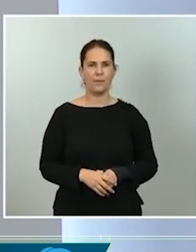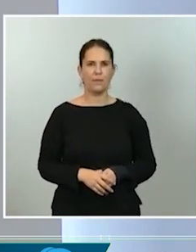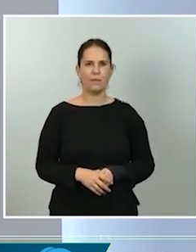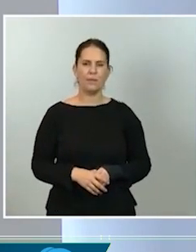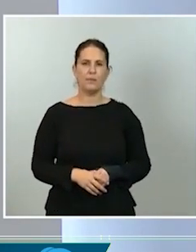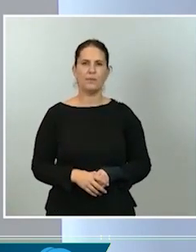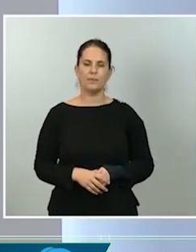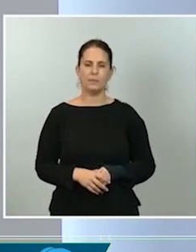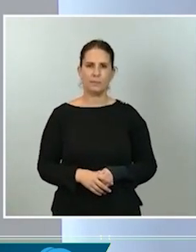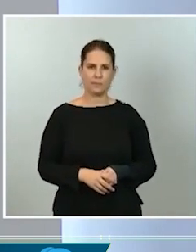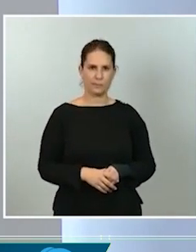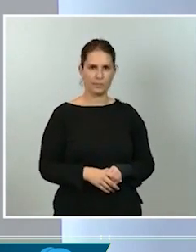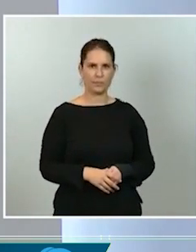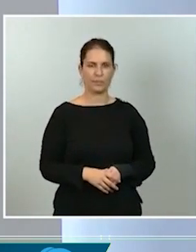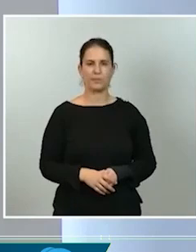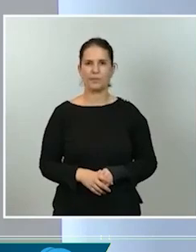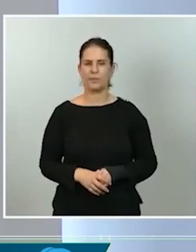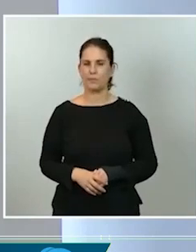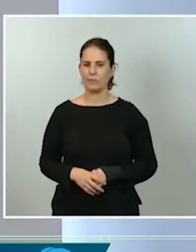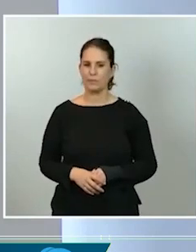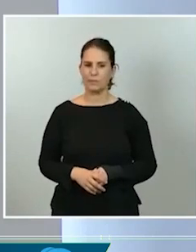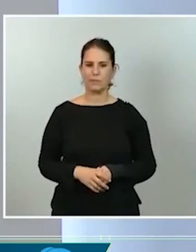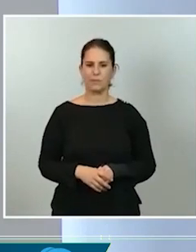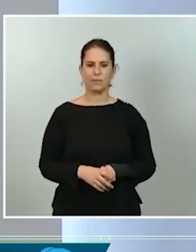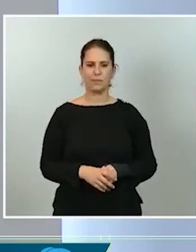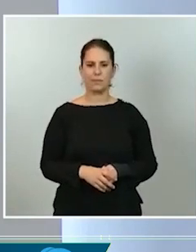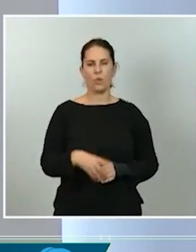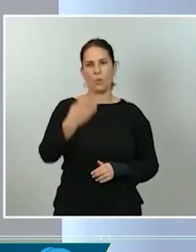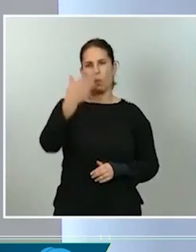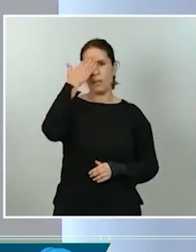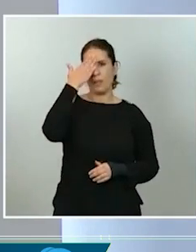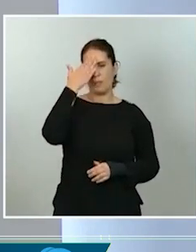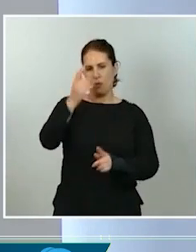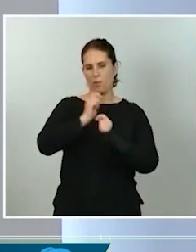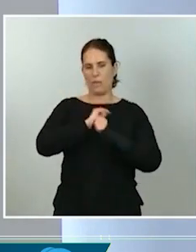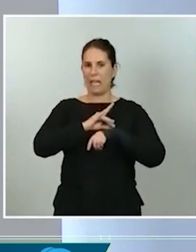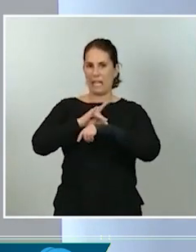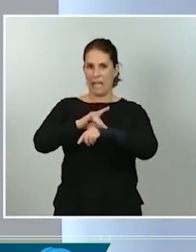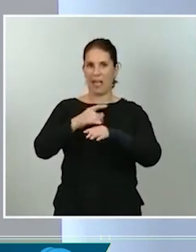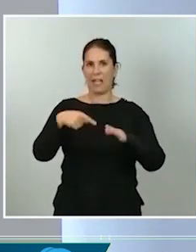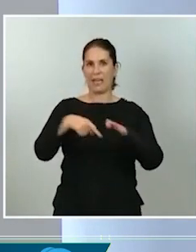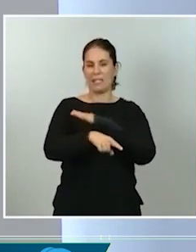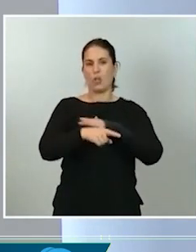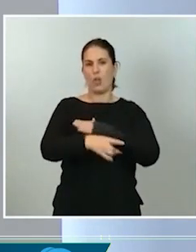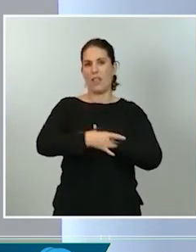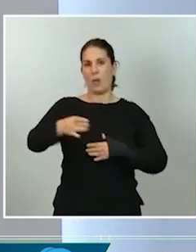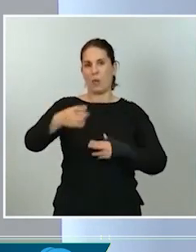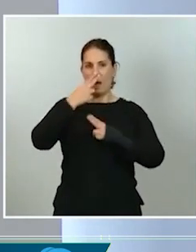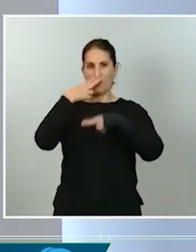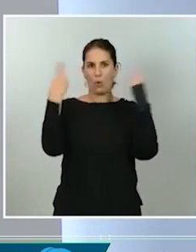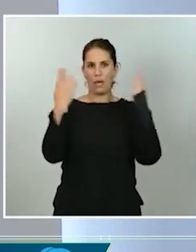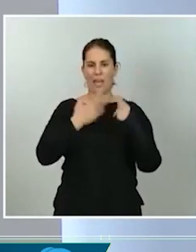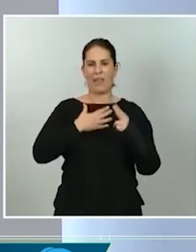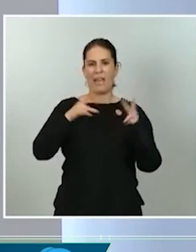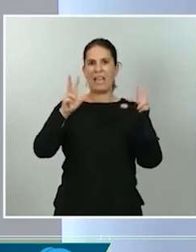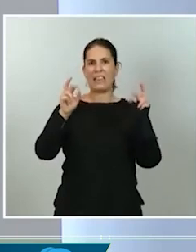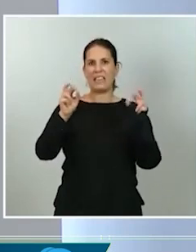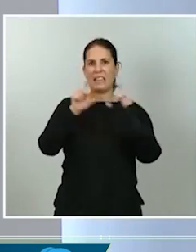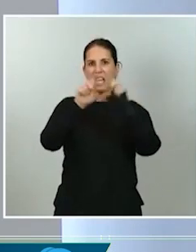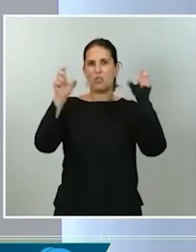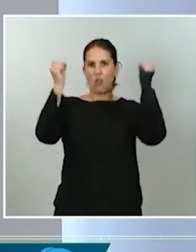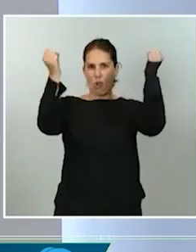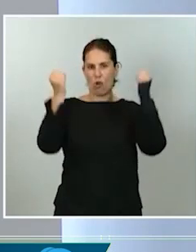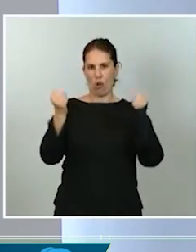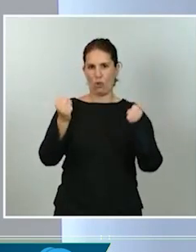que no paralice la economía. Y es que este Gobierno tiene un enorme estáculo mental y es considerar que las